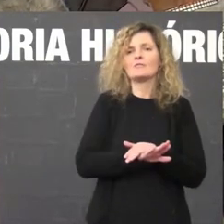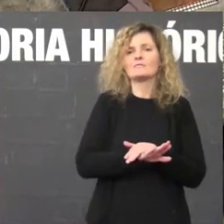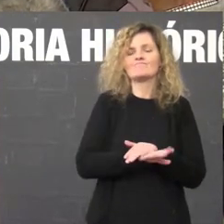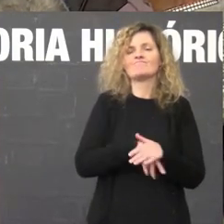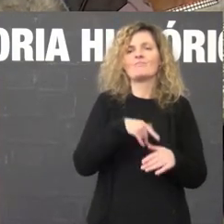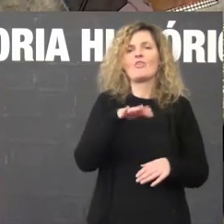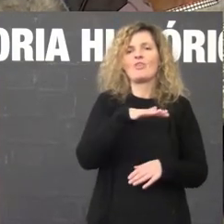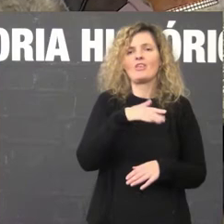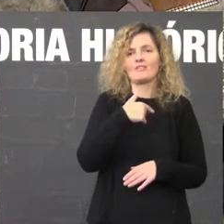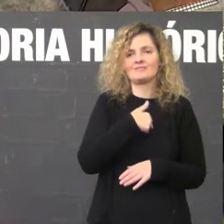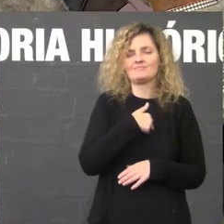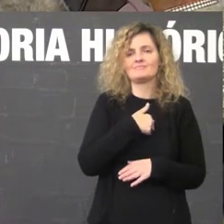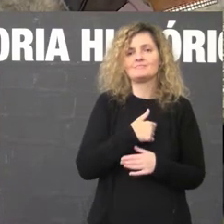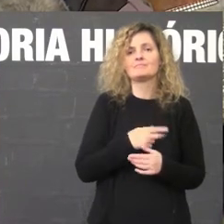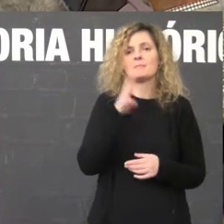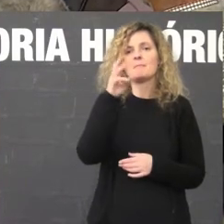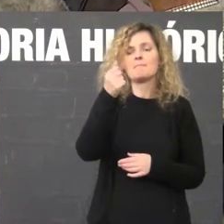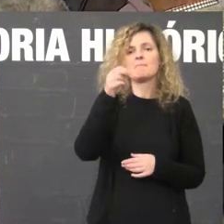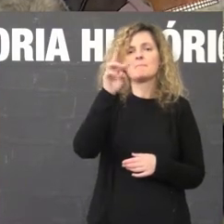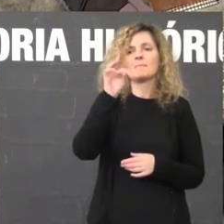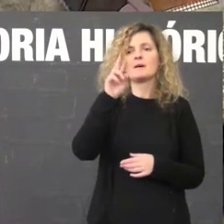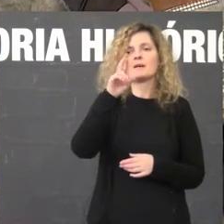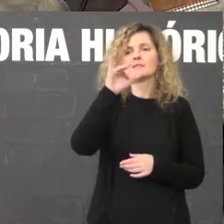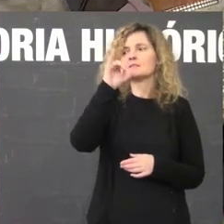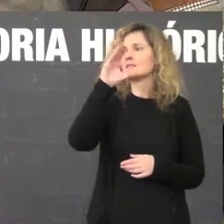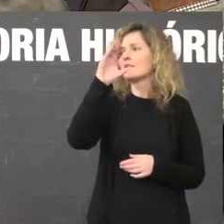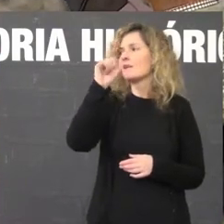corazón. Patricia.